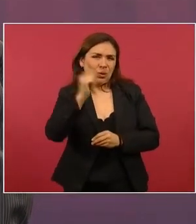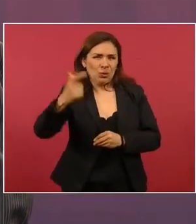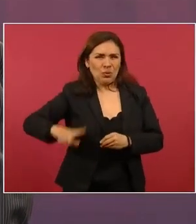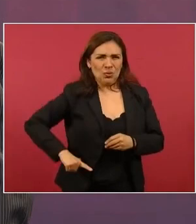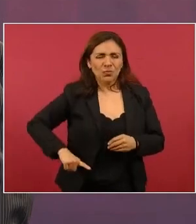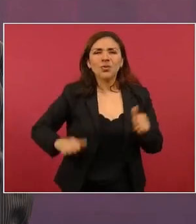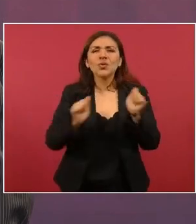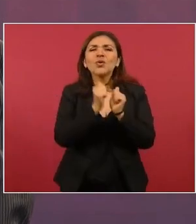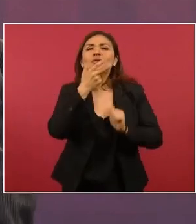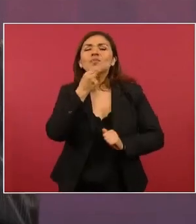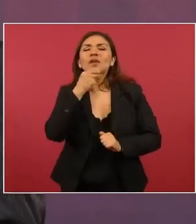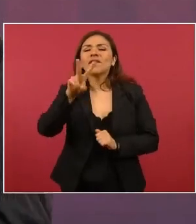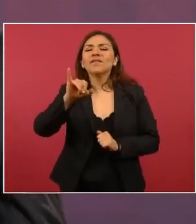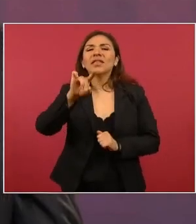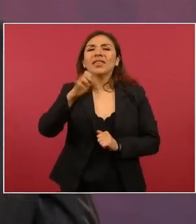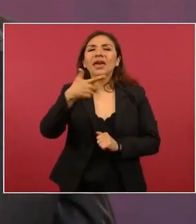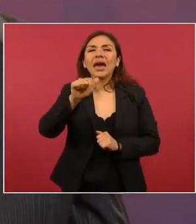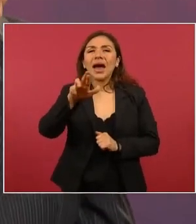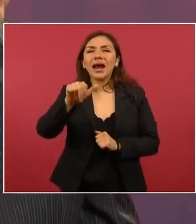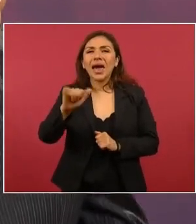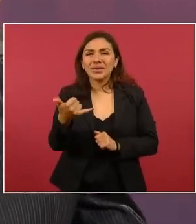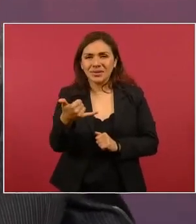Videgaray, sí. Porque